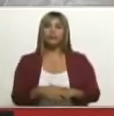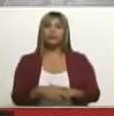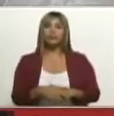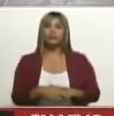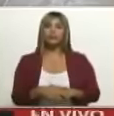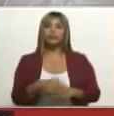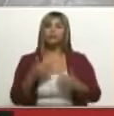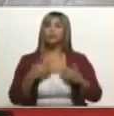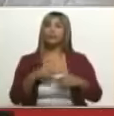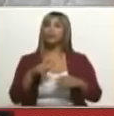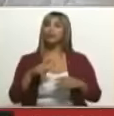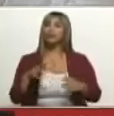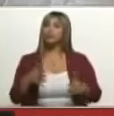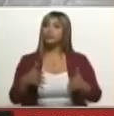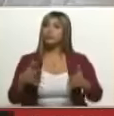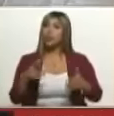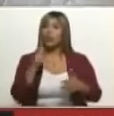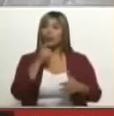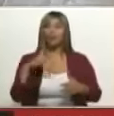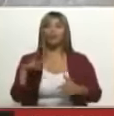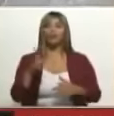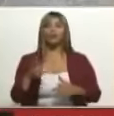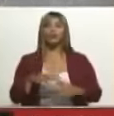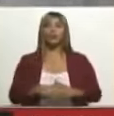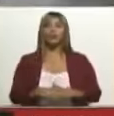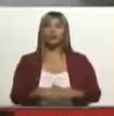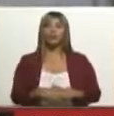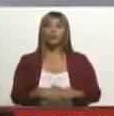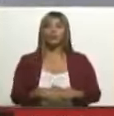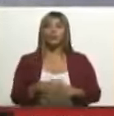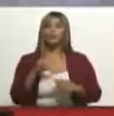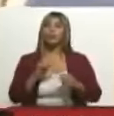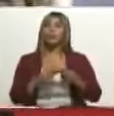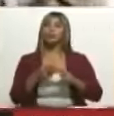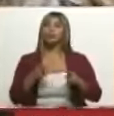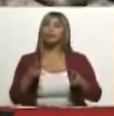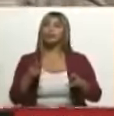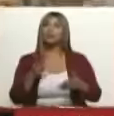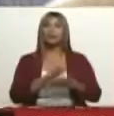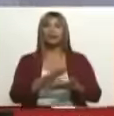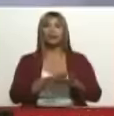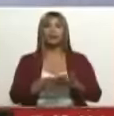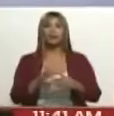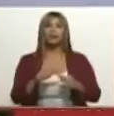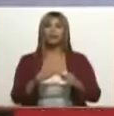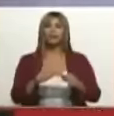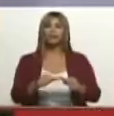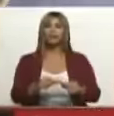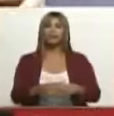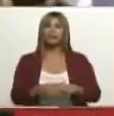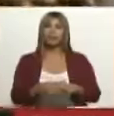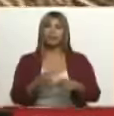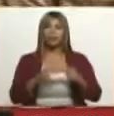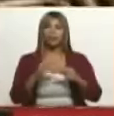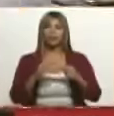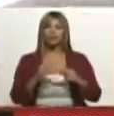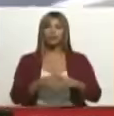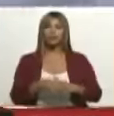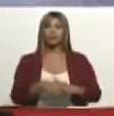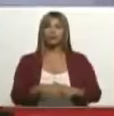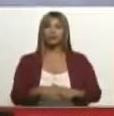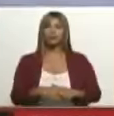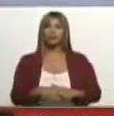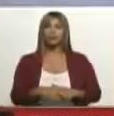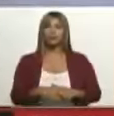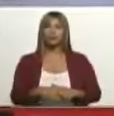Por eso es que es una gran victoria para el pueblo venezolano, para la paz, para la tranquilidad, que seguirá en construcción.